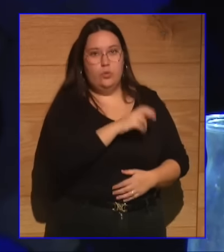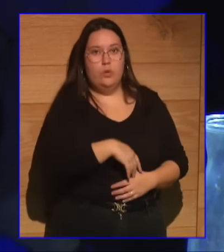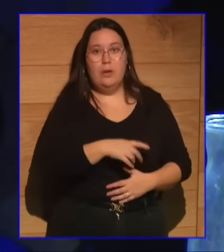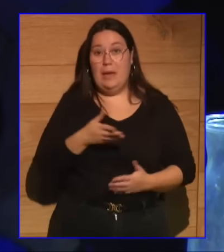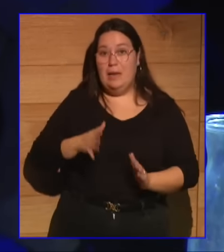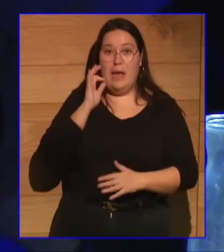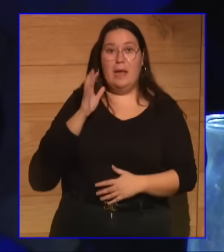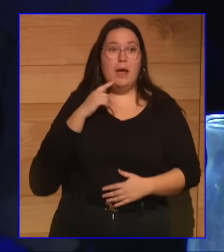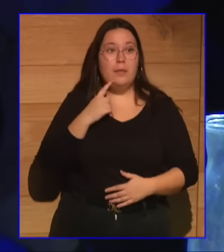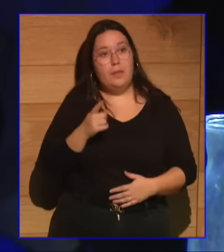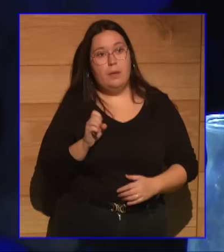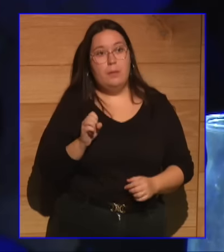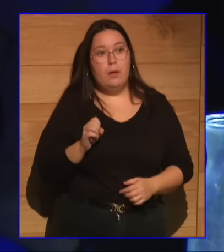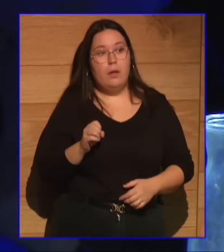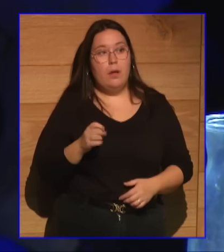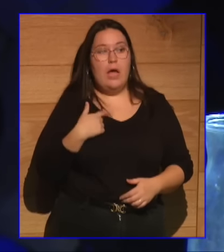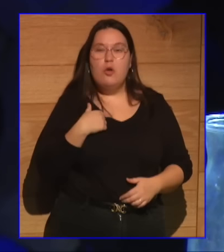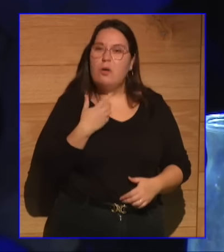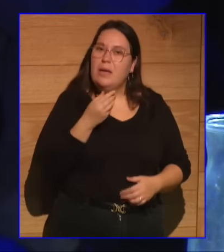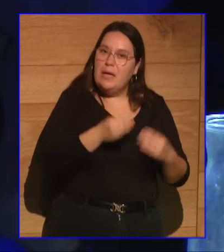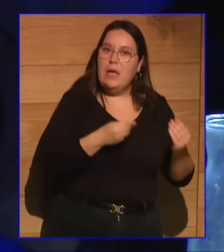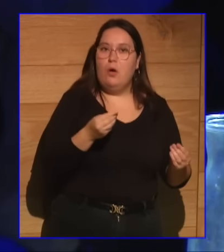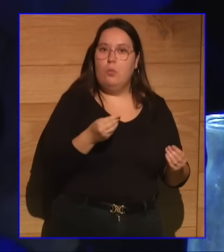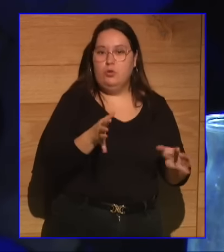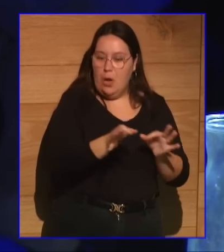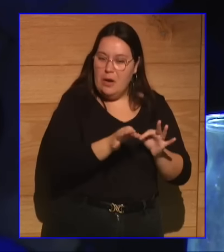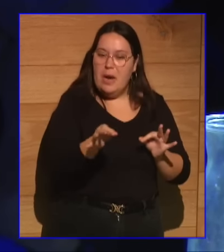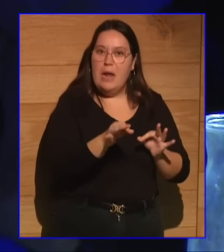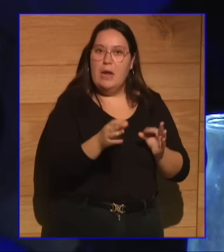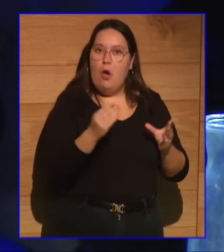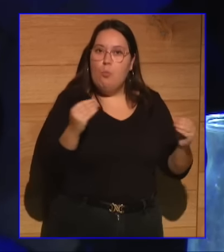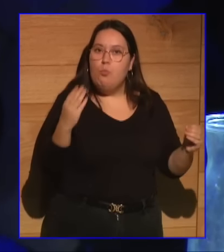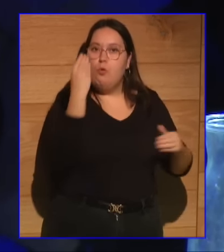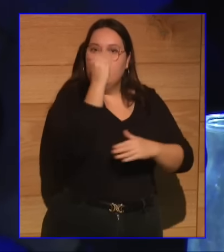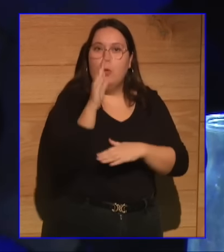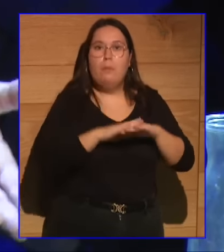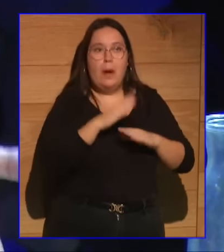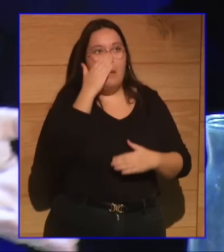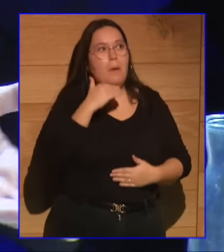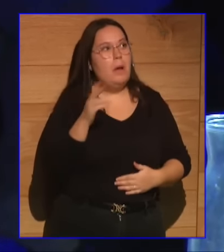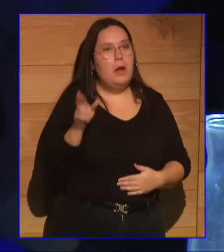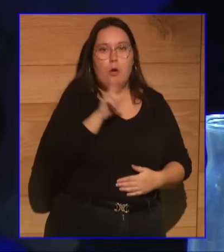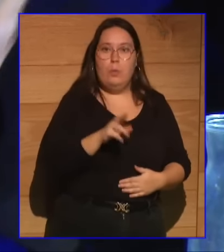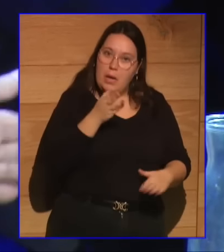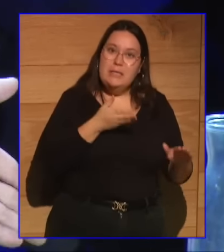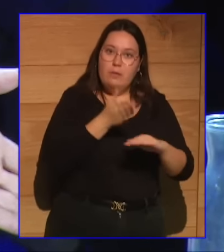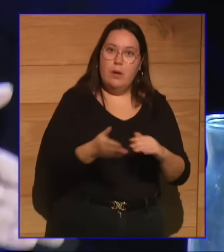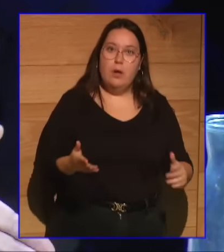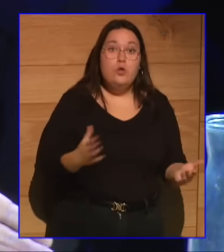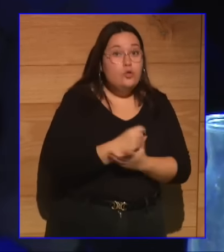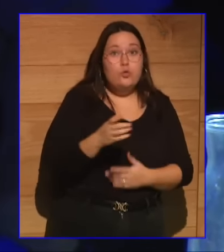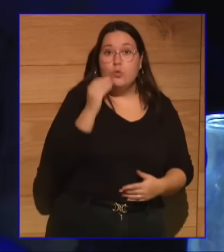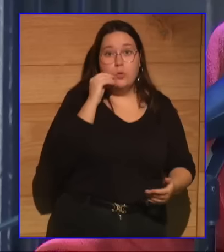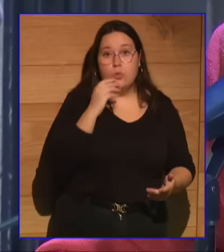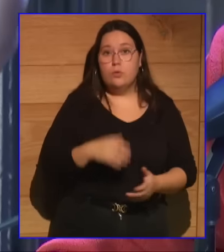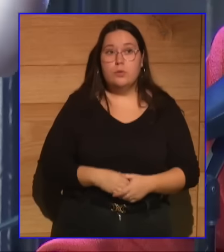Y la hija dice: ¿qué puedo hacer mejor que irme a una isla llena de dinosaurios para recuperar a mi padre? Y se mete ahí. Todo el mundo es tonto. Es que lo